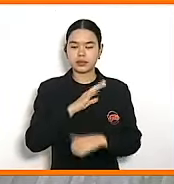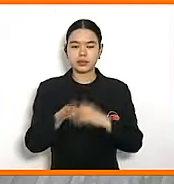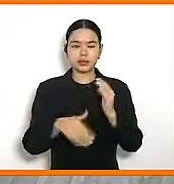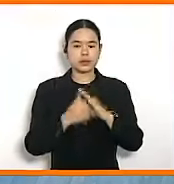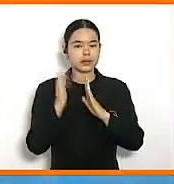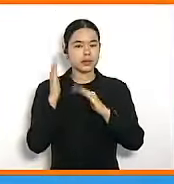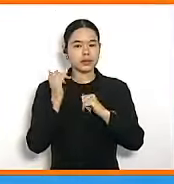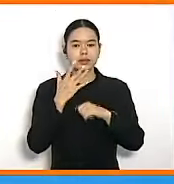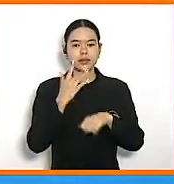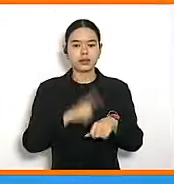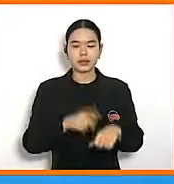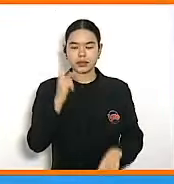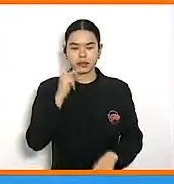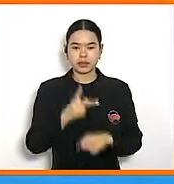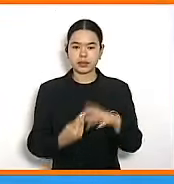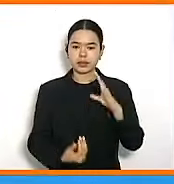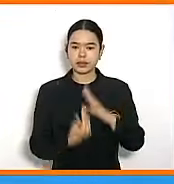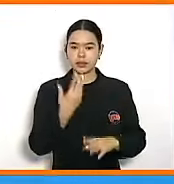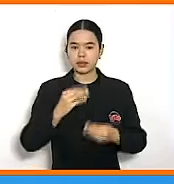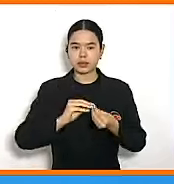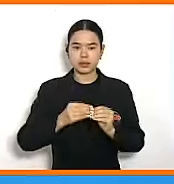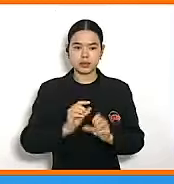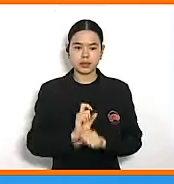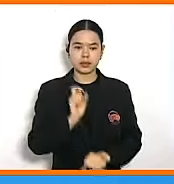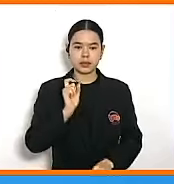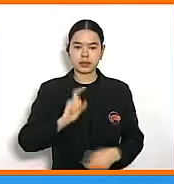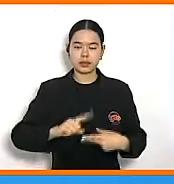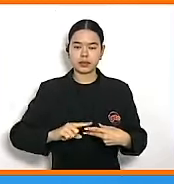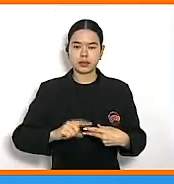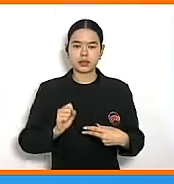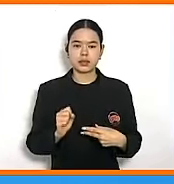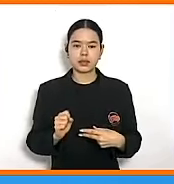Muchísima suerte, porque vamos a conocer este primer número, y este es,